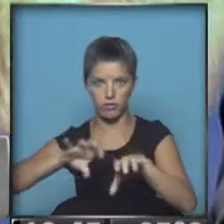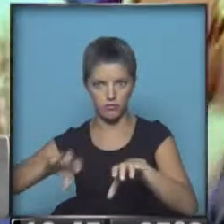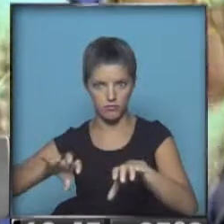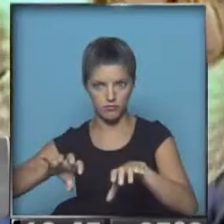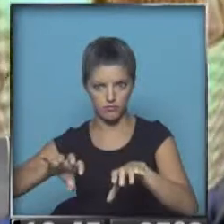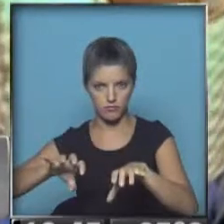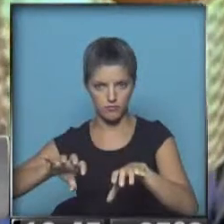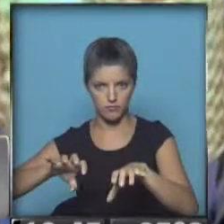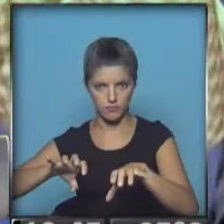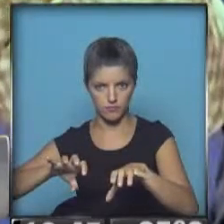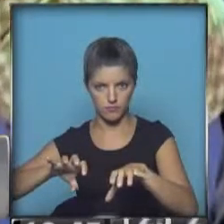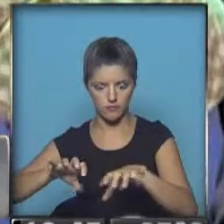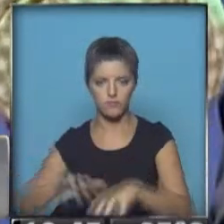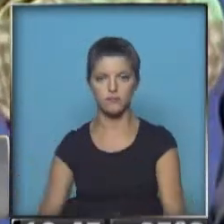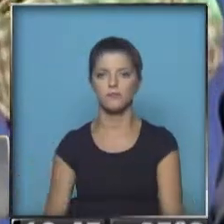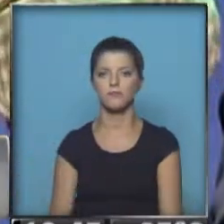conformaron